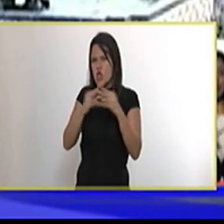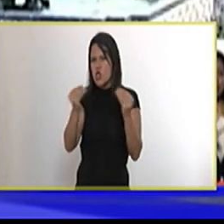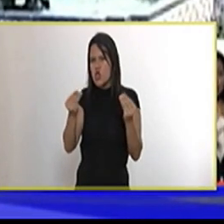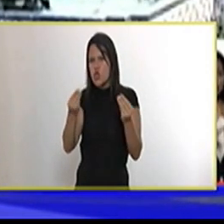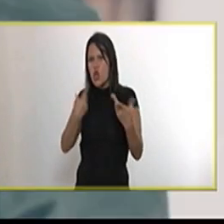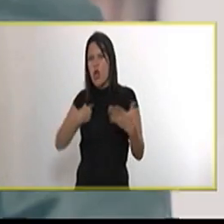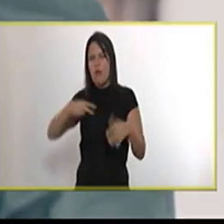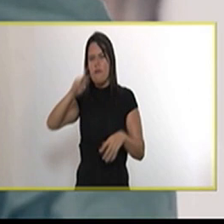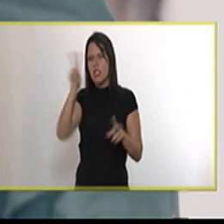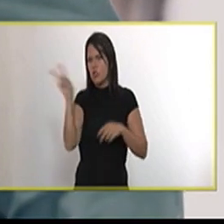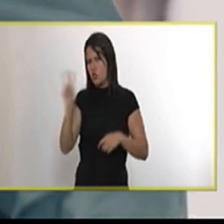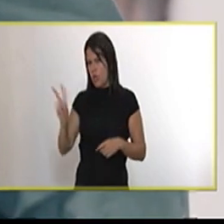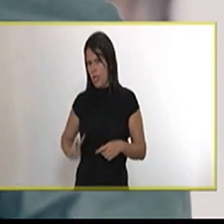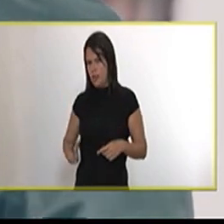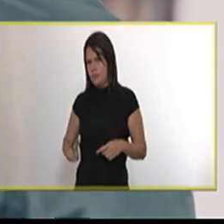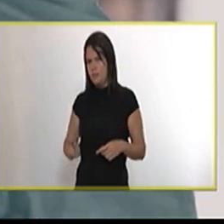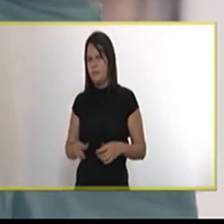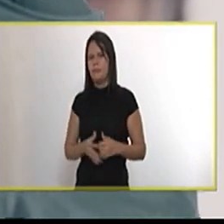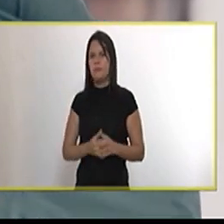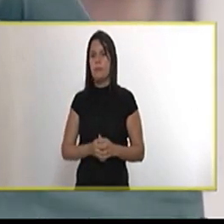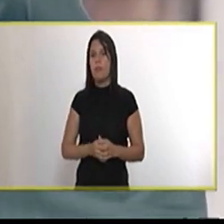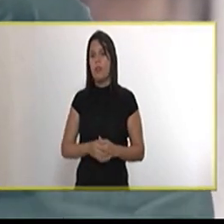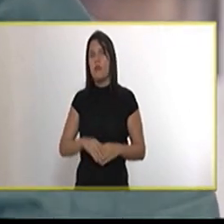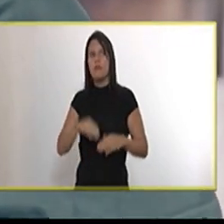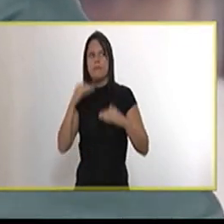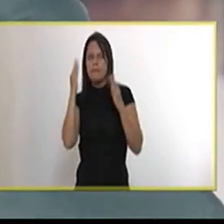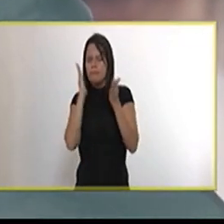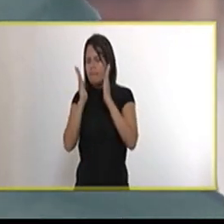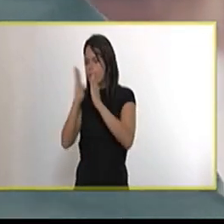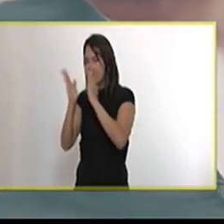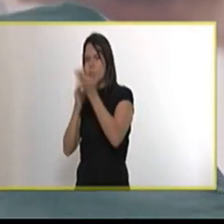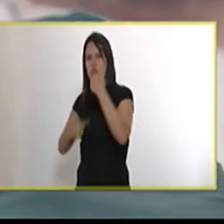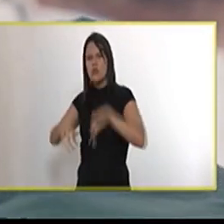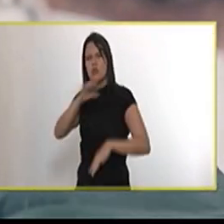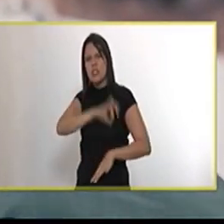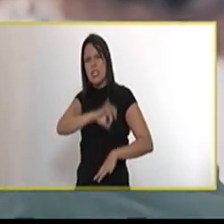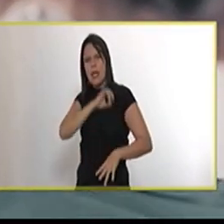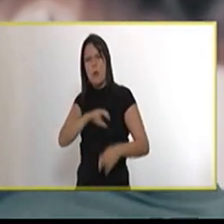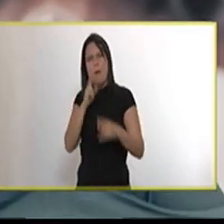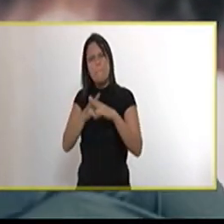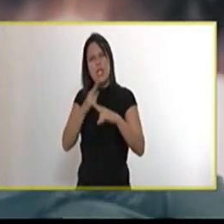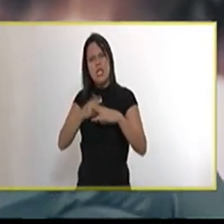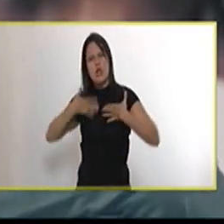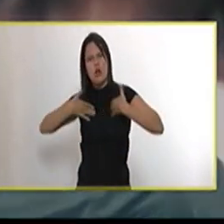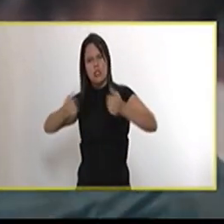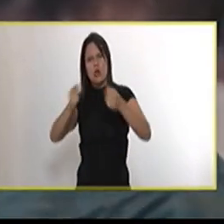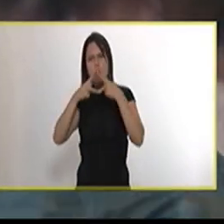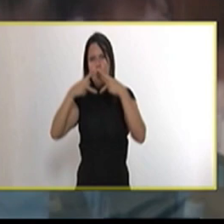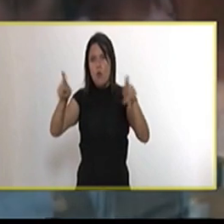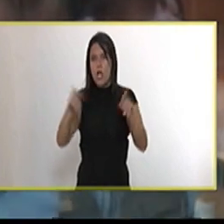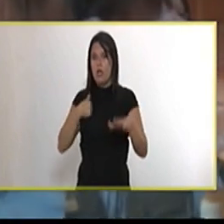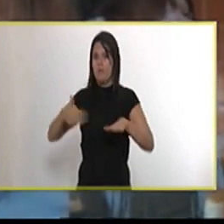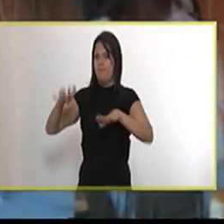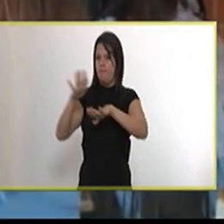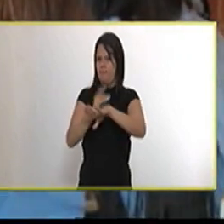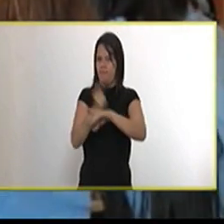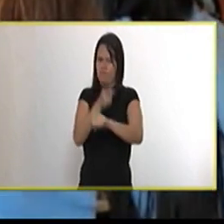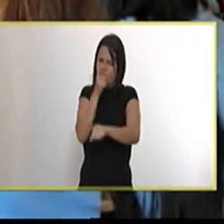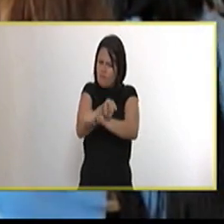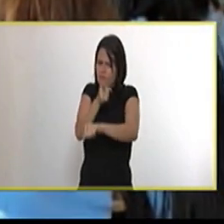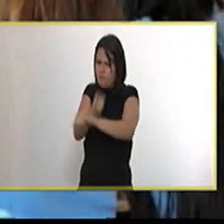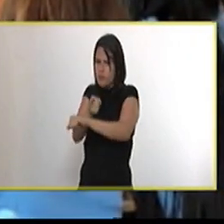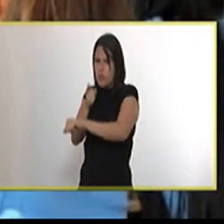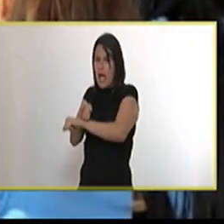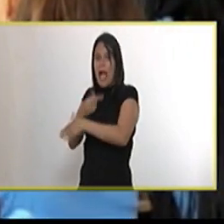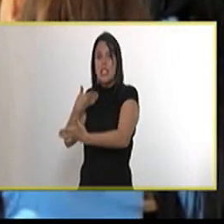del estado de alarma decretado en todo el territorio nacional, dadas las circunstancias de orden social que ponen en riesgo la